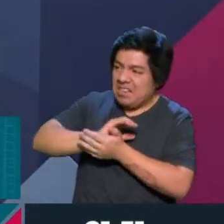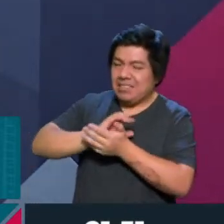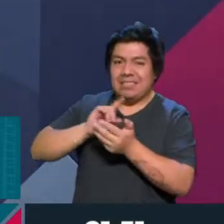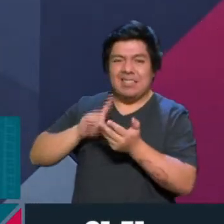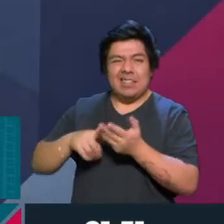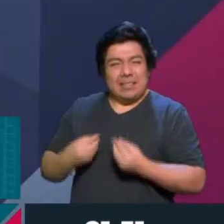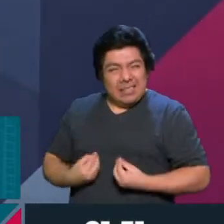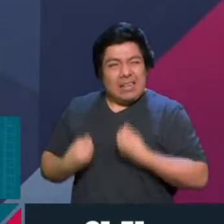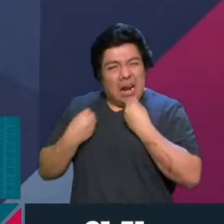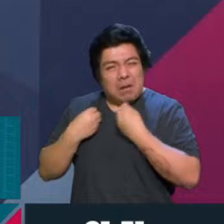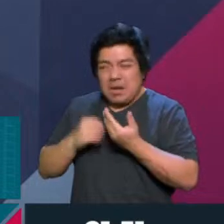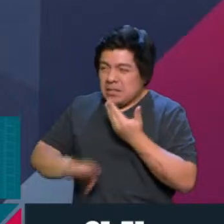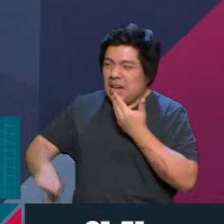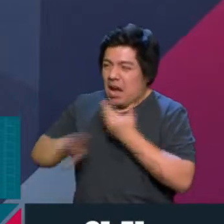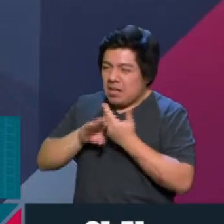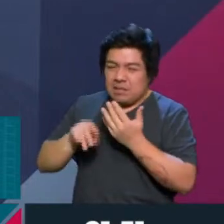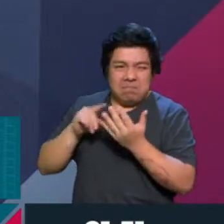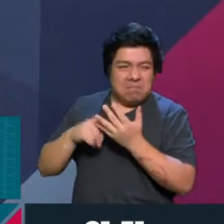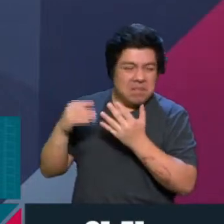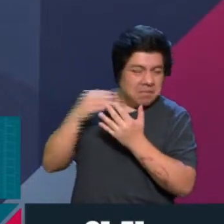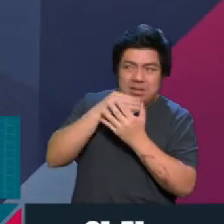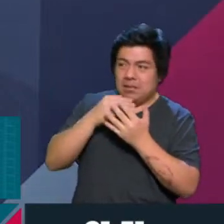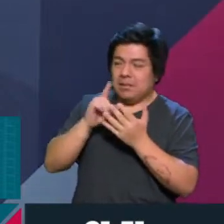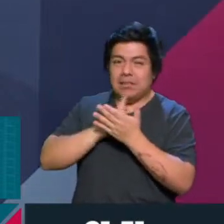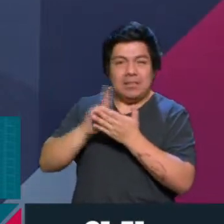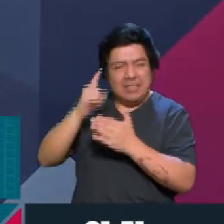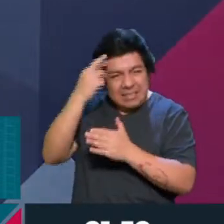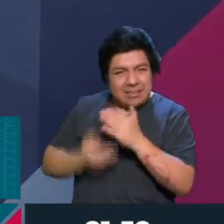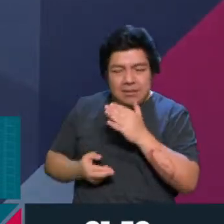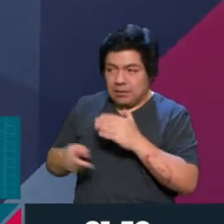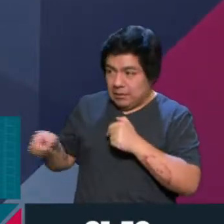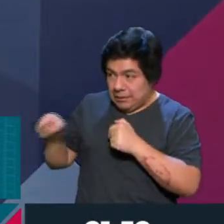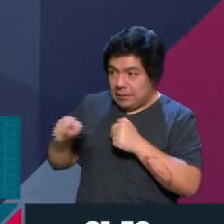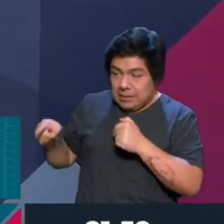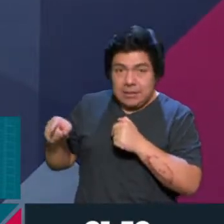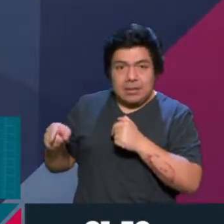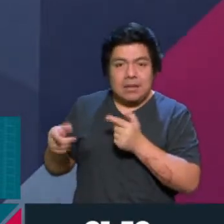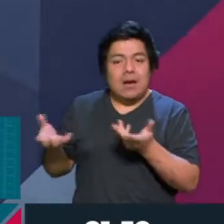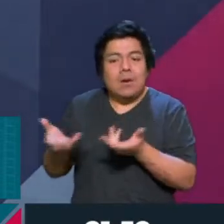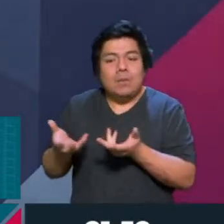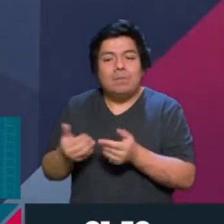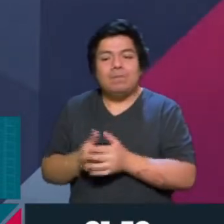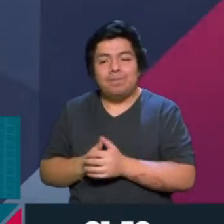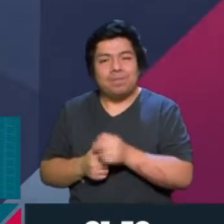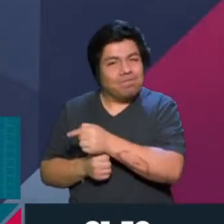vida, de la disidencia, de los derechos, que pues protagonizan